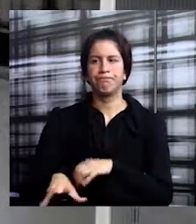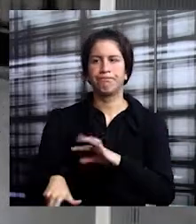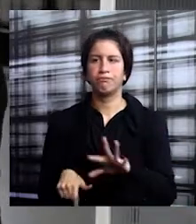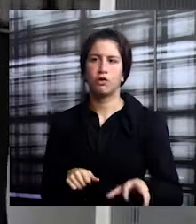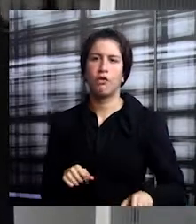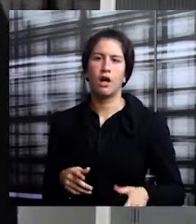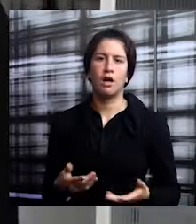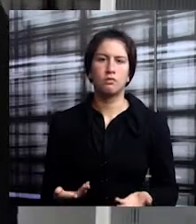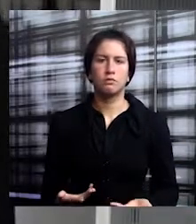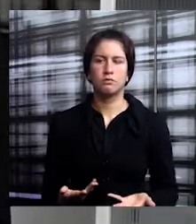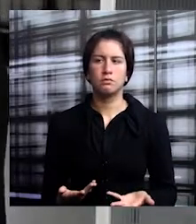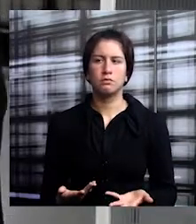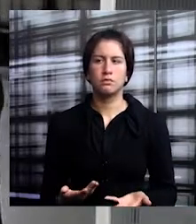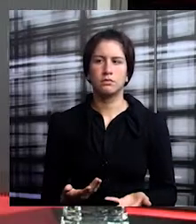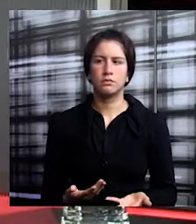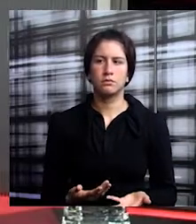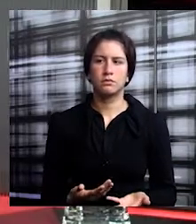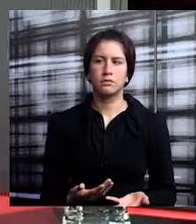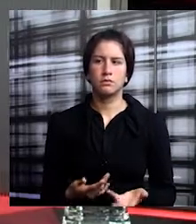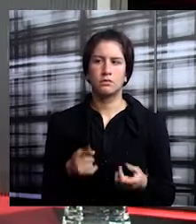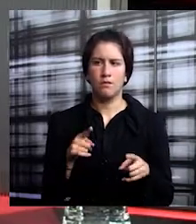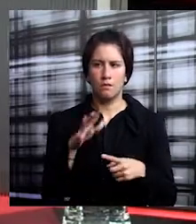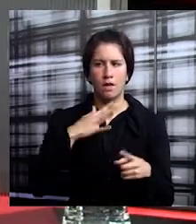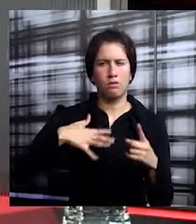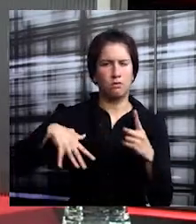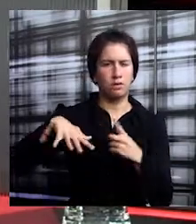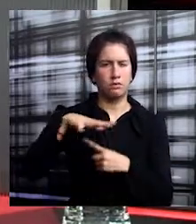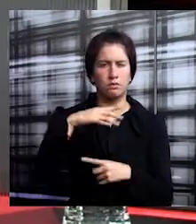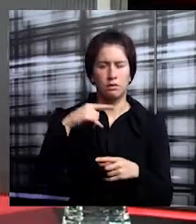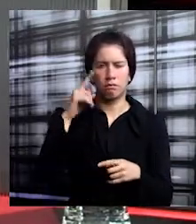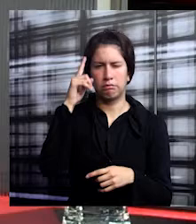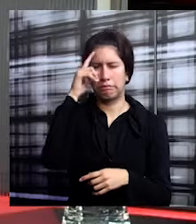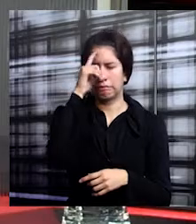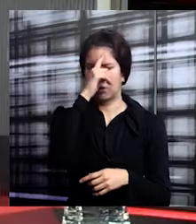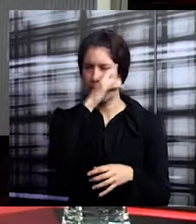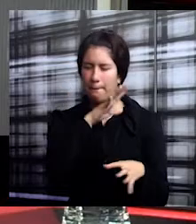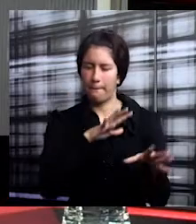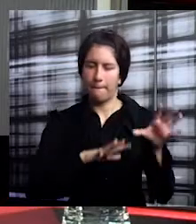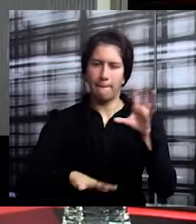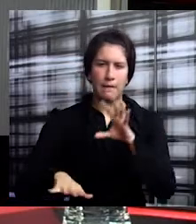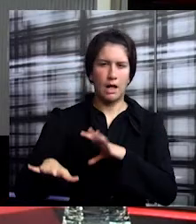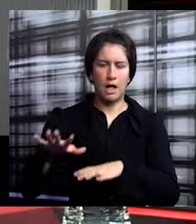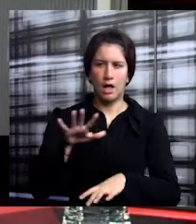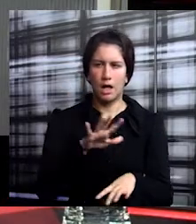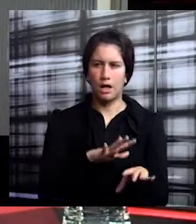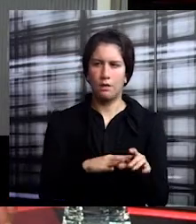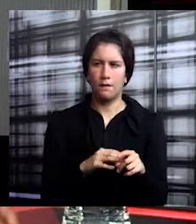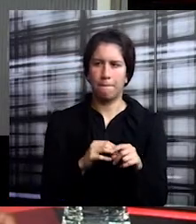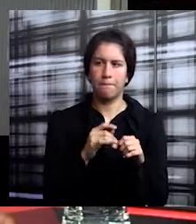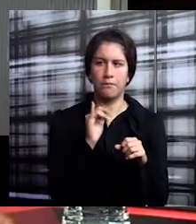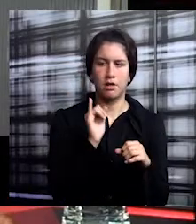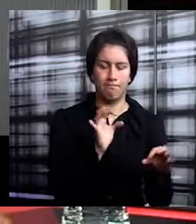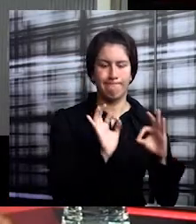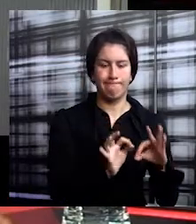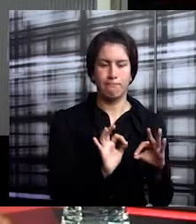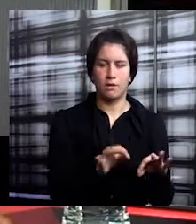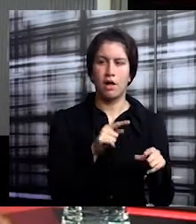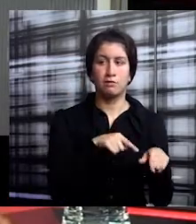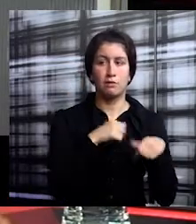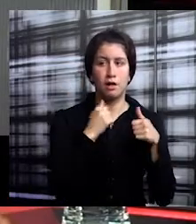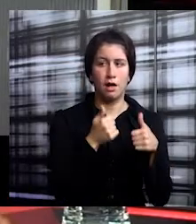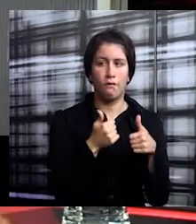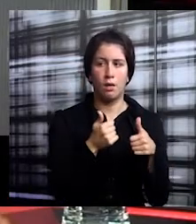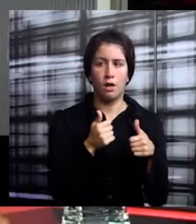situación que complica en este instante. Exacto. Y sobre la cual sería bueno también poner algunas pequeñas claridades. Por favor,